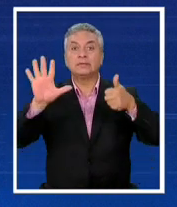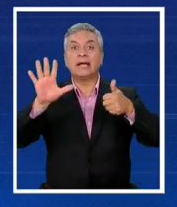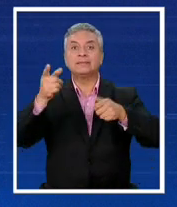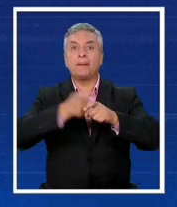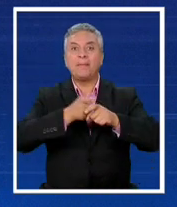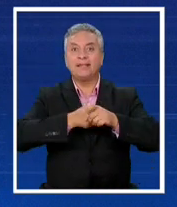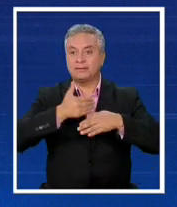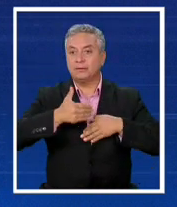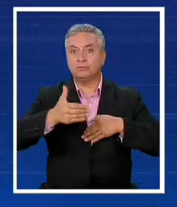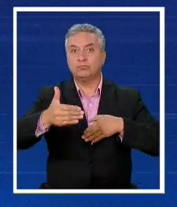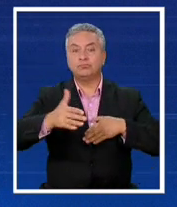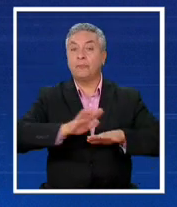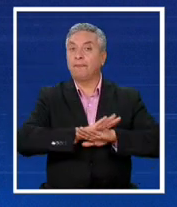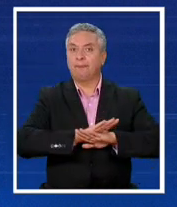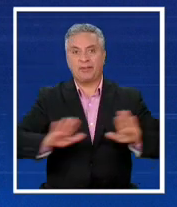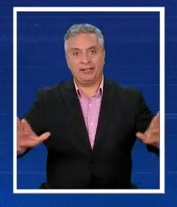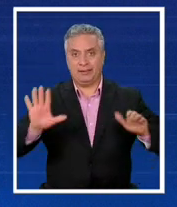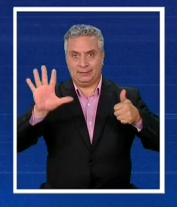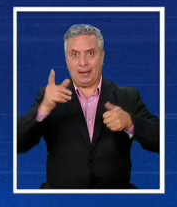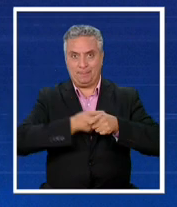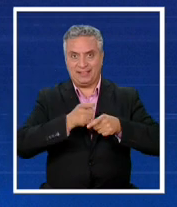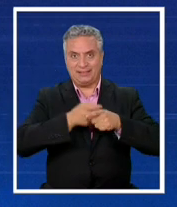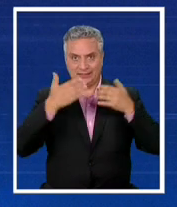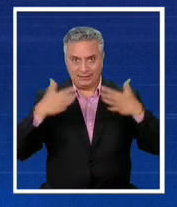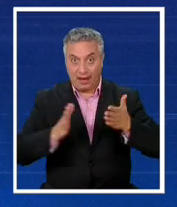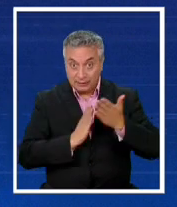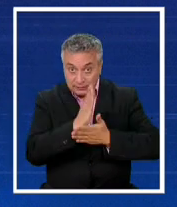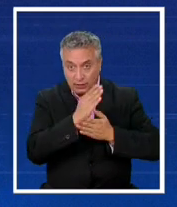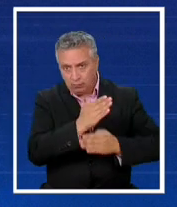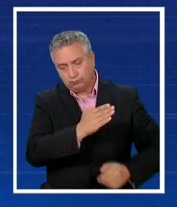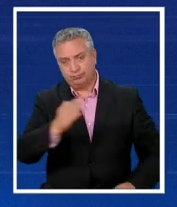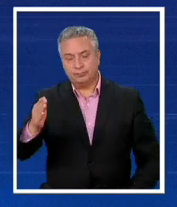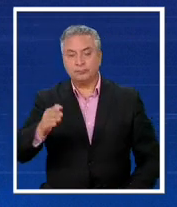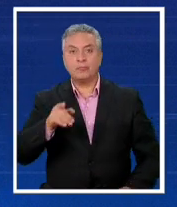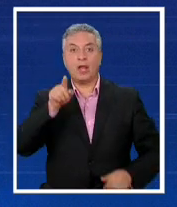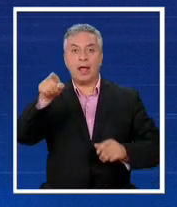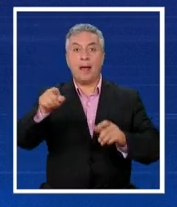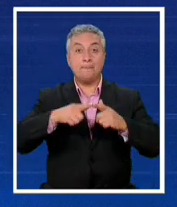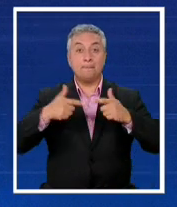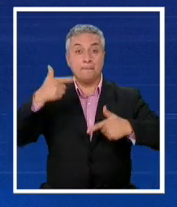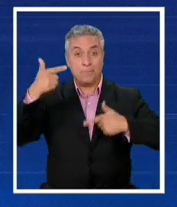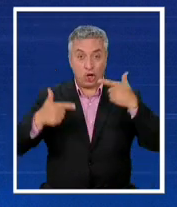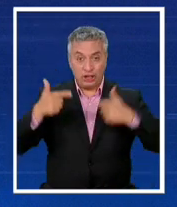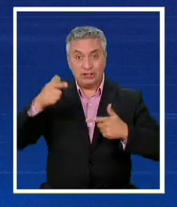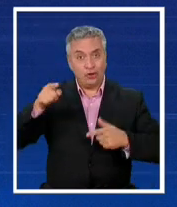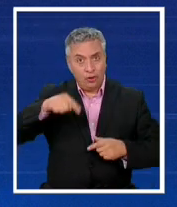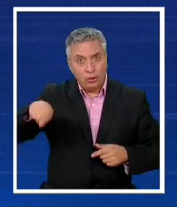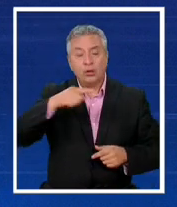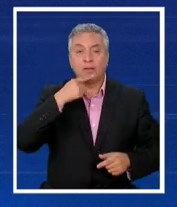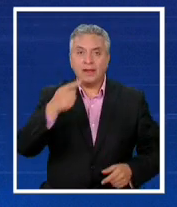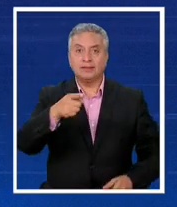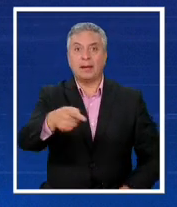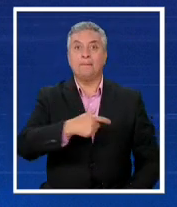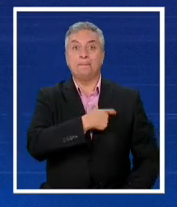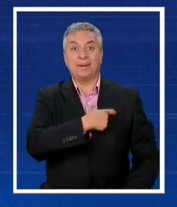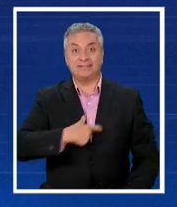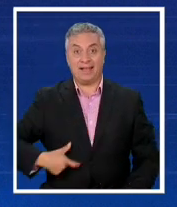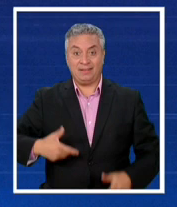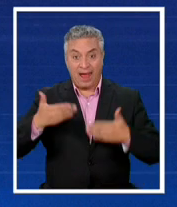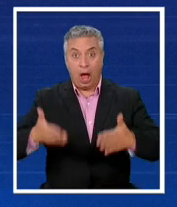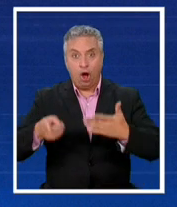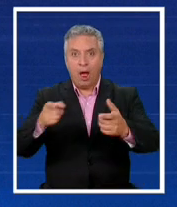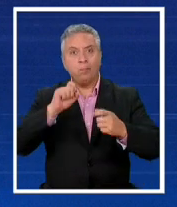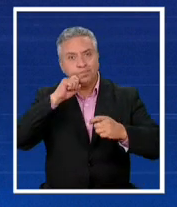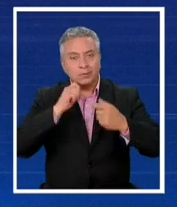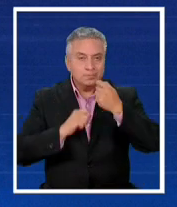nueva Constitución. ¿Qué pasa en sistema político? Una propuesta señala que el presidente actual, o sea Gabriel